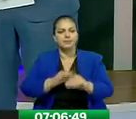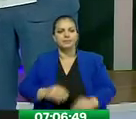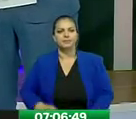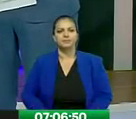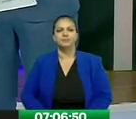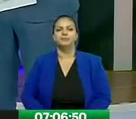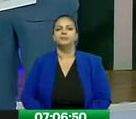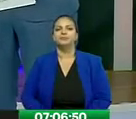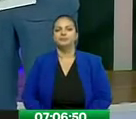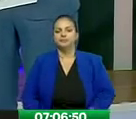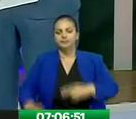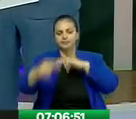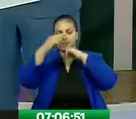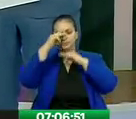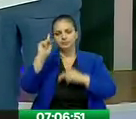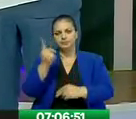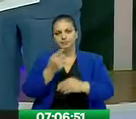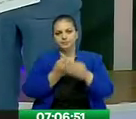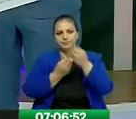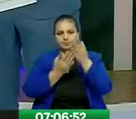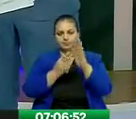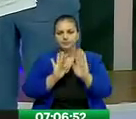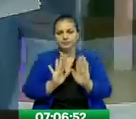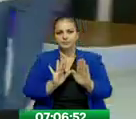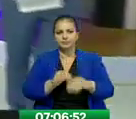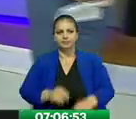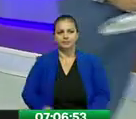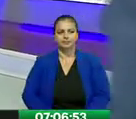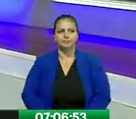información aquí en la Noticia Primera Emisión. Ya regresamos.